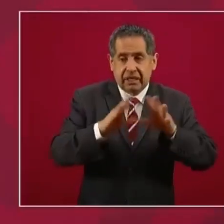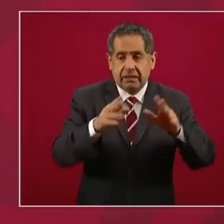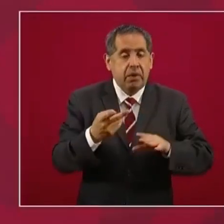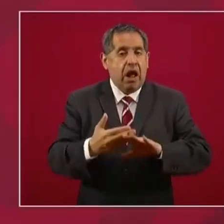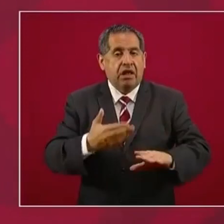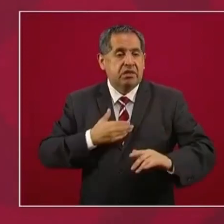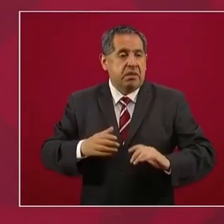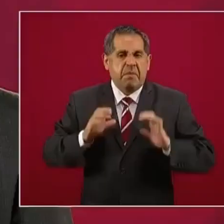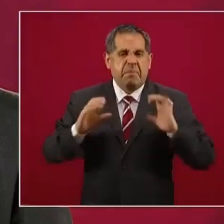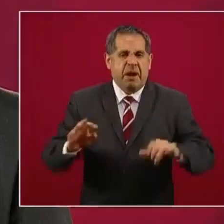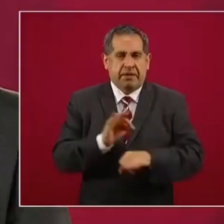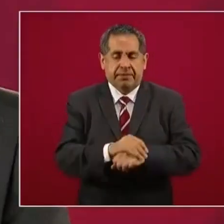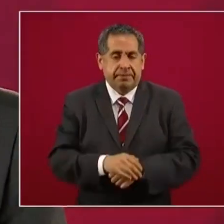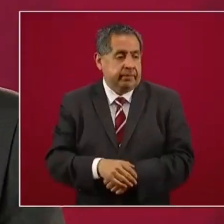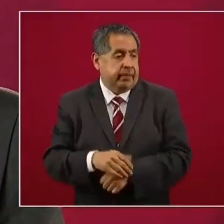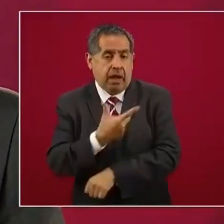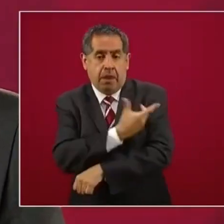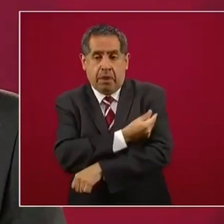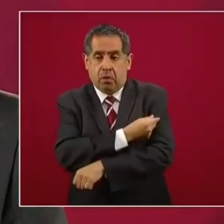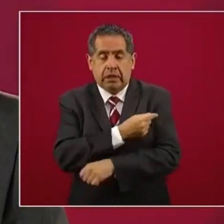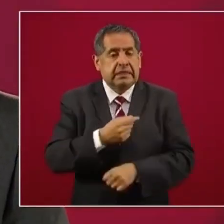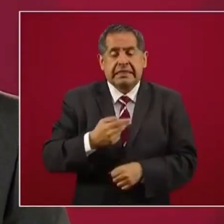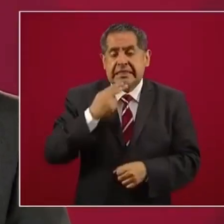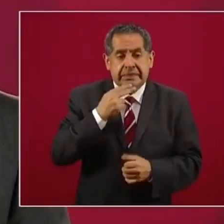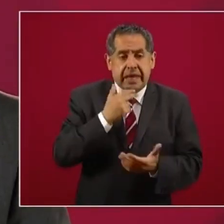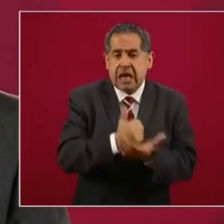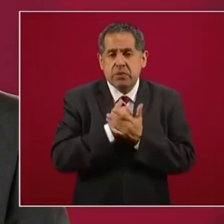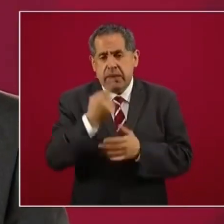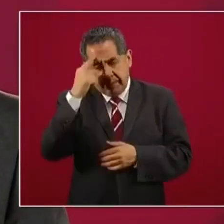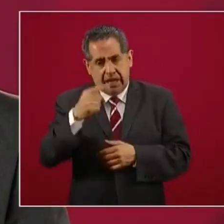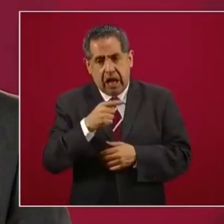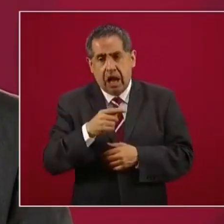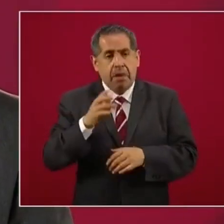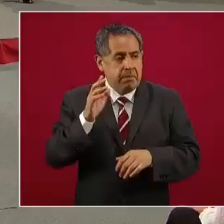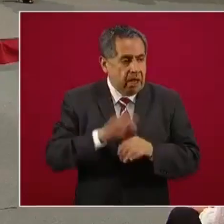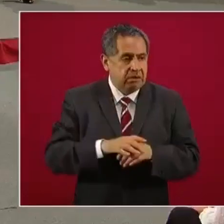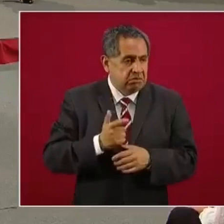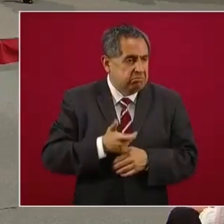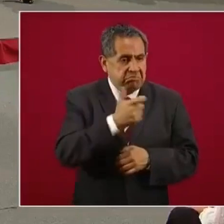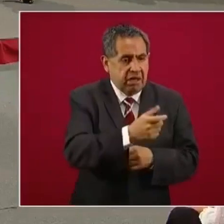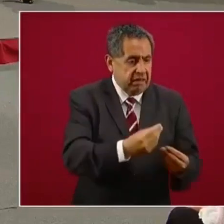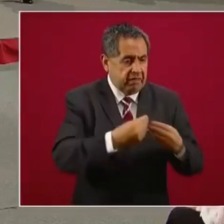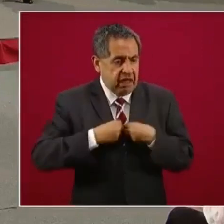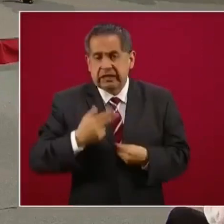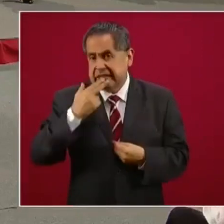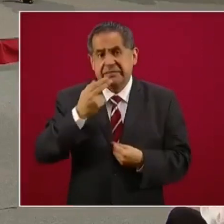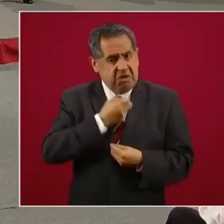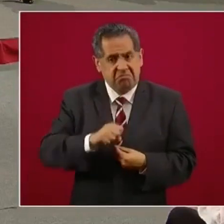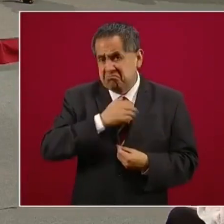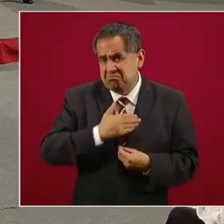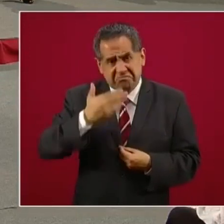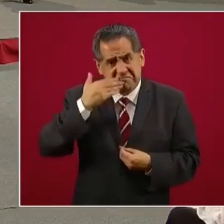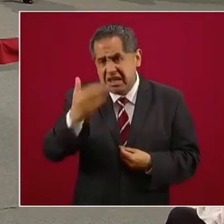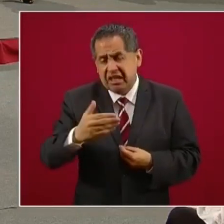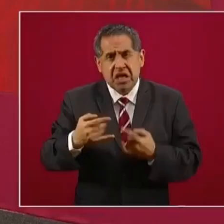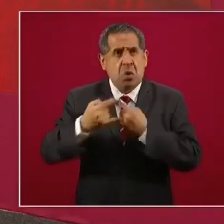de protección. Las vacunas son una de las intervenciones más costo efectivas de la salud pública,